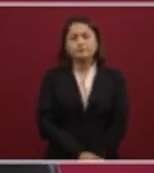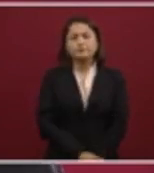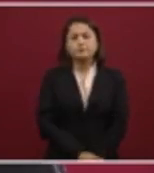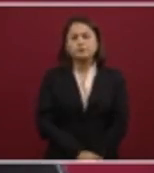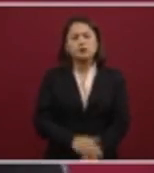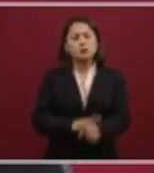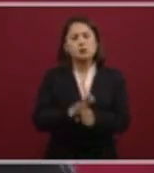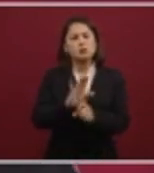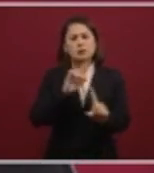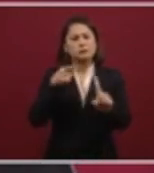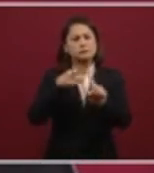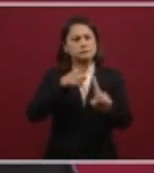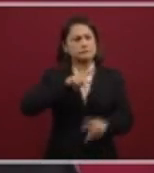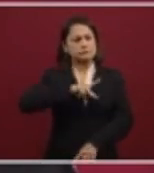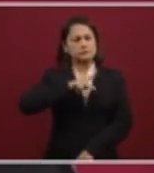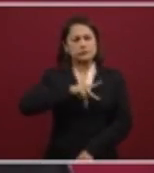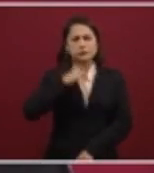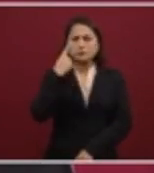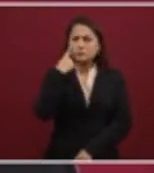no